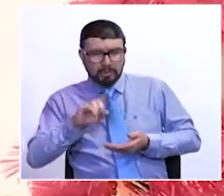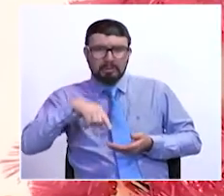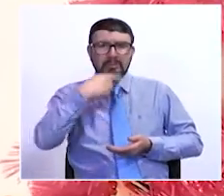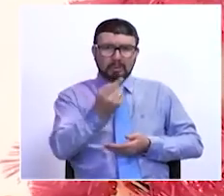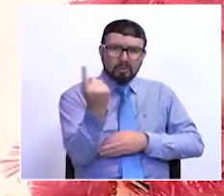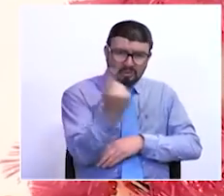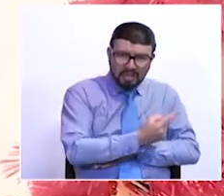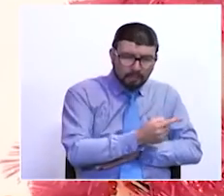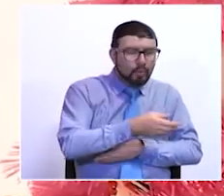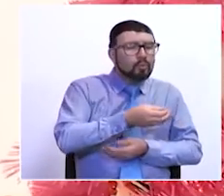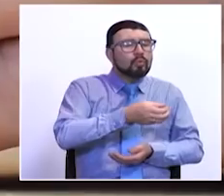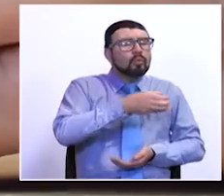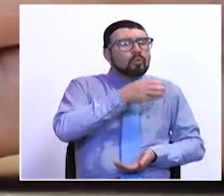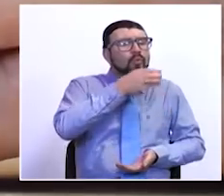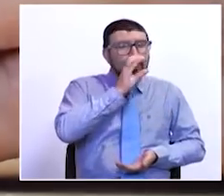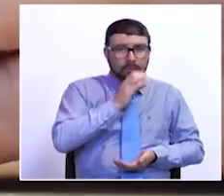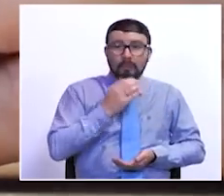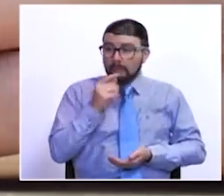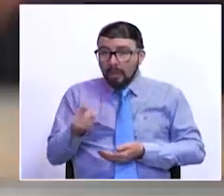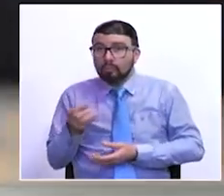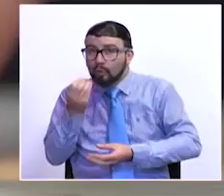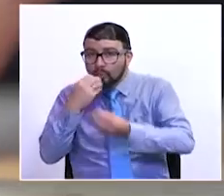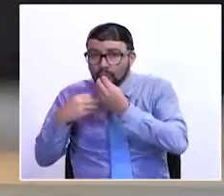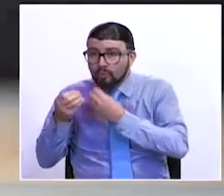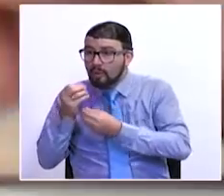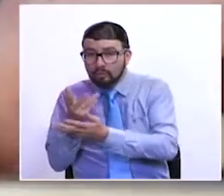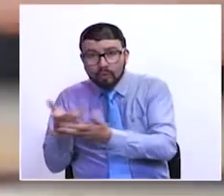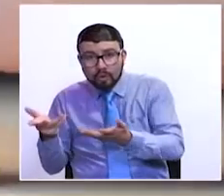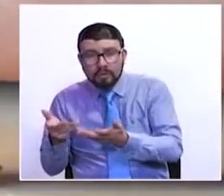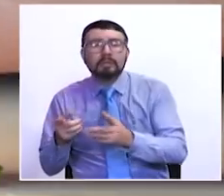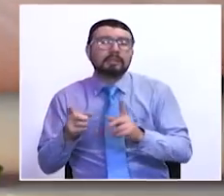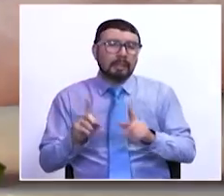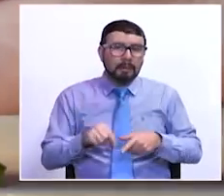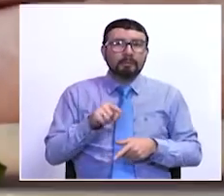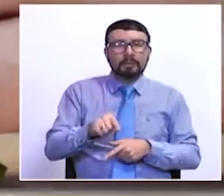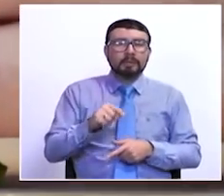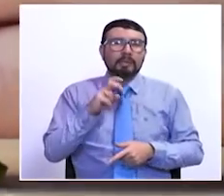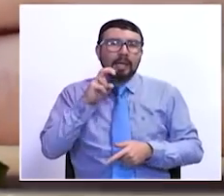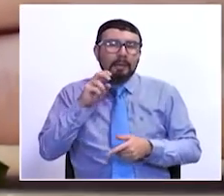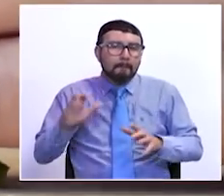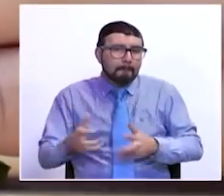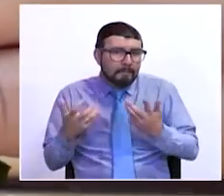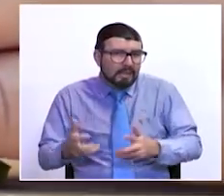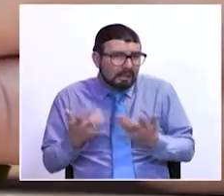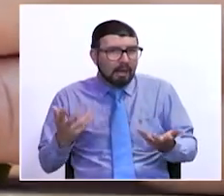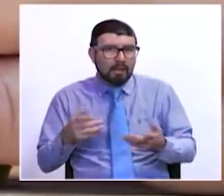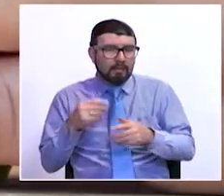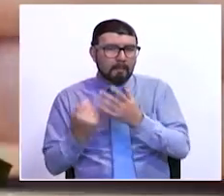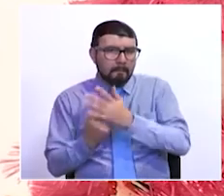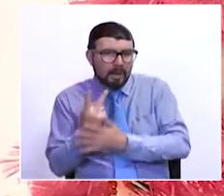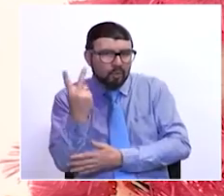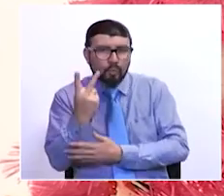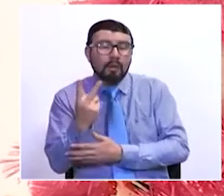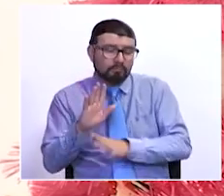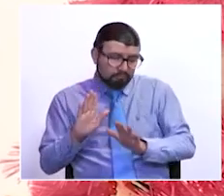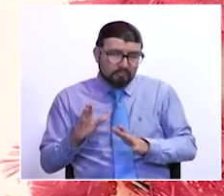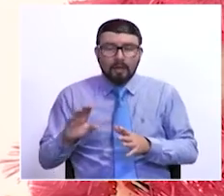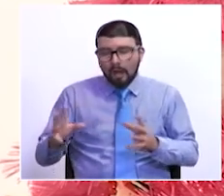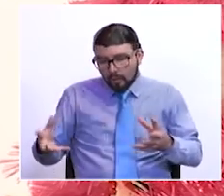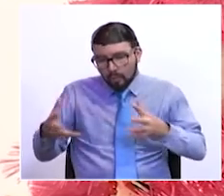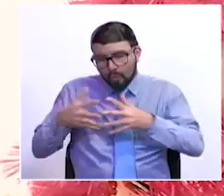consumir las ensaladas, las verduras, cuando se consuman sus porciones de carne y demás. Al consumir el buñuelo, la